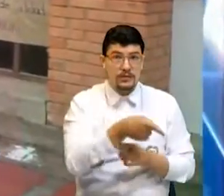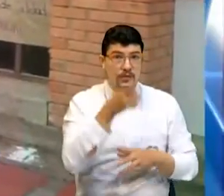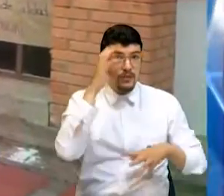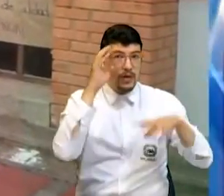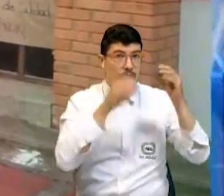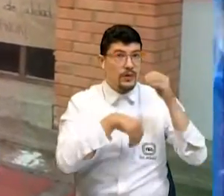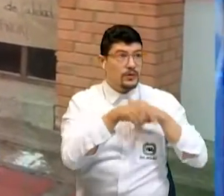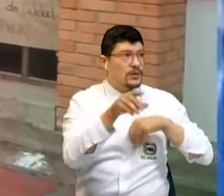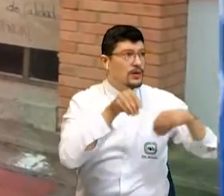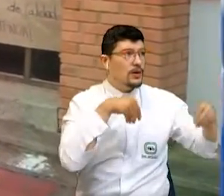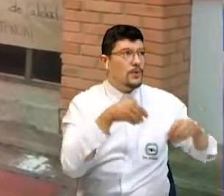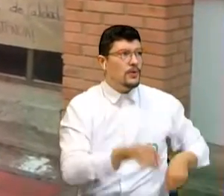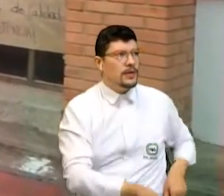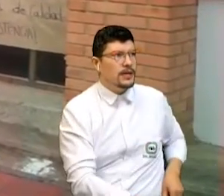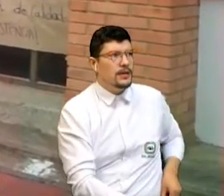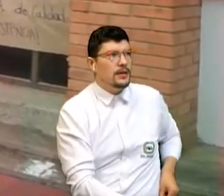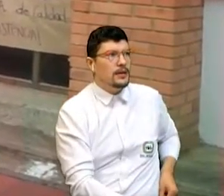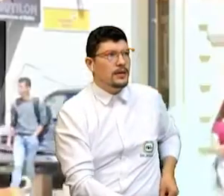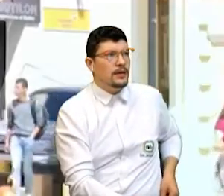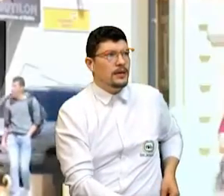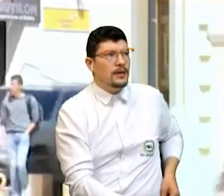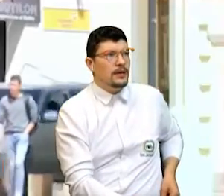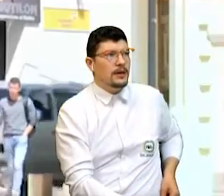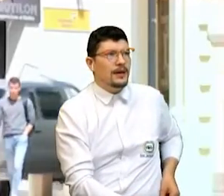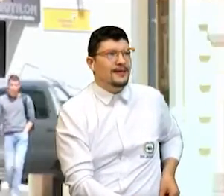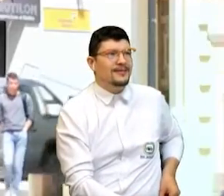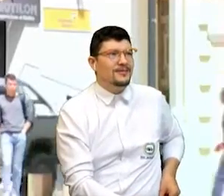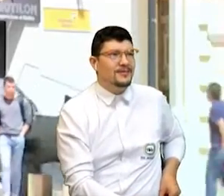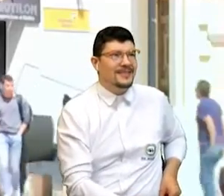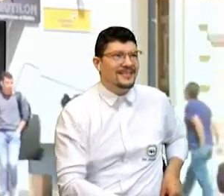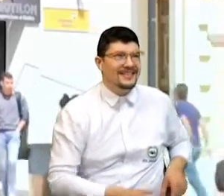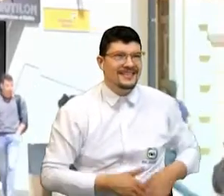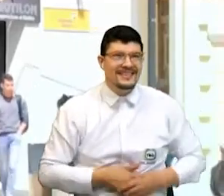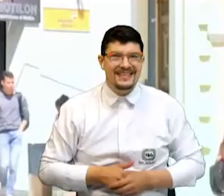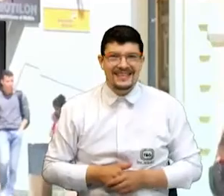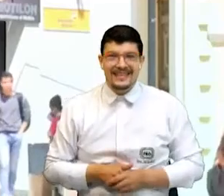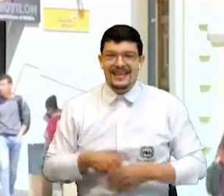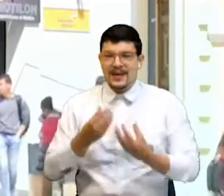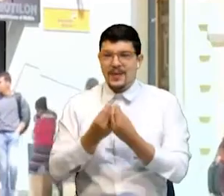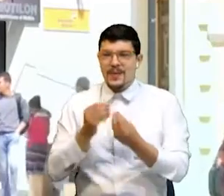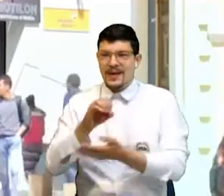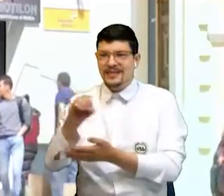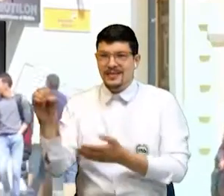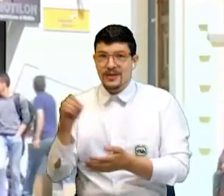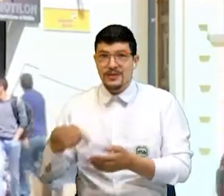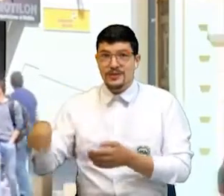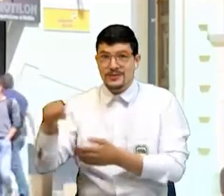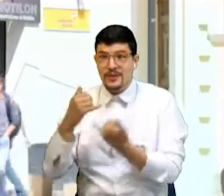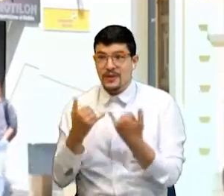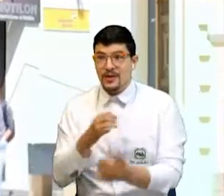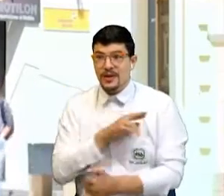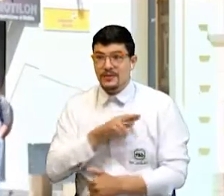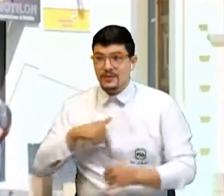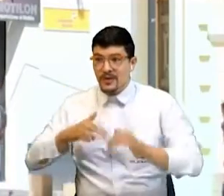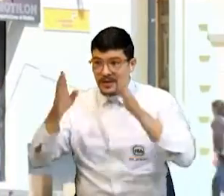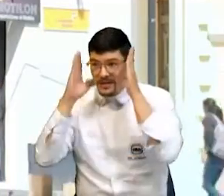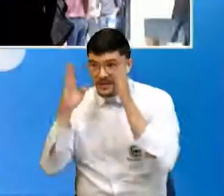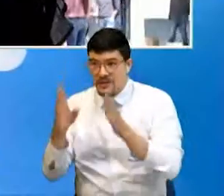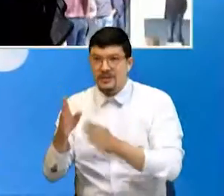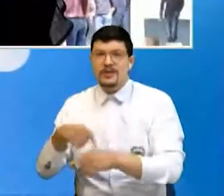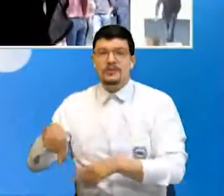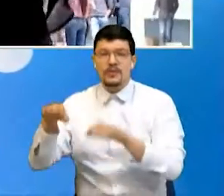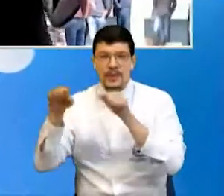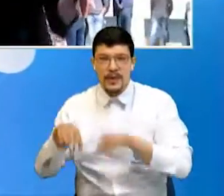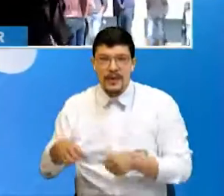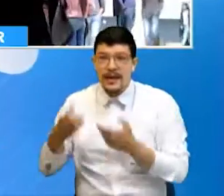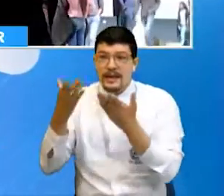con la flexibilidad académica. Pues nosotros, compañeros, vamos a estar atentos durante la tarde para entregarle los